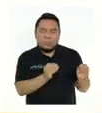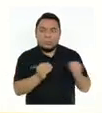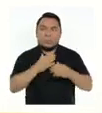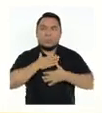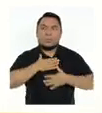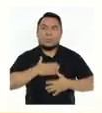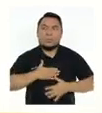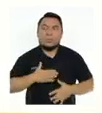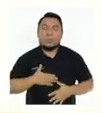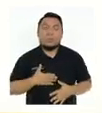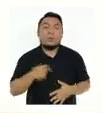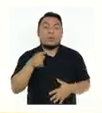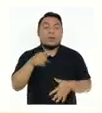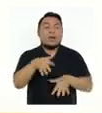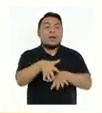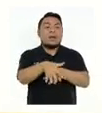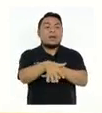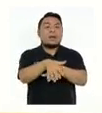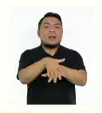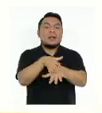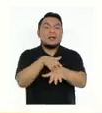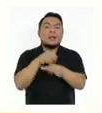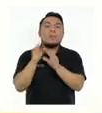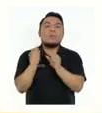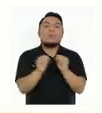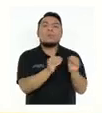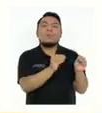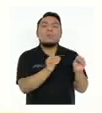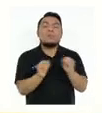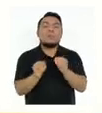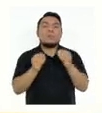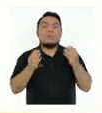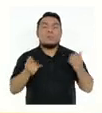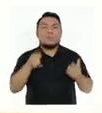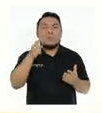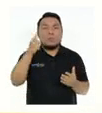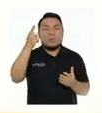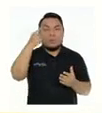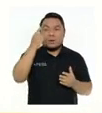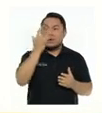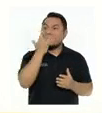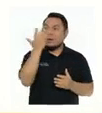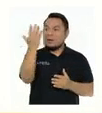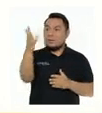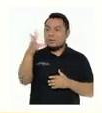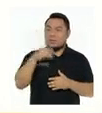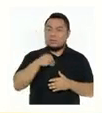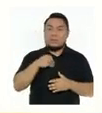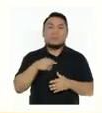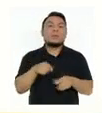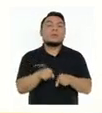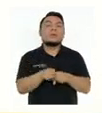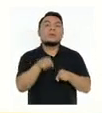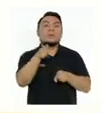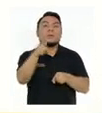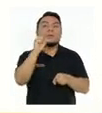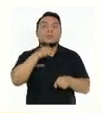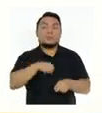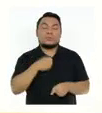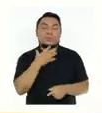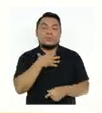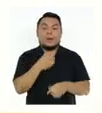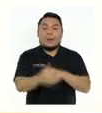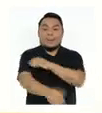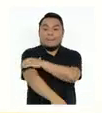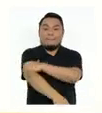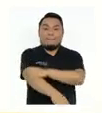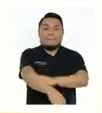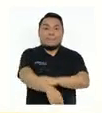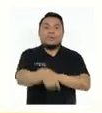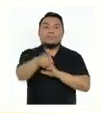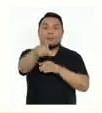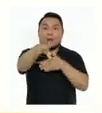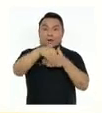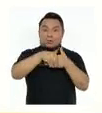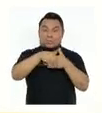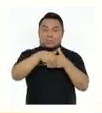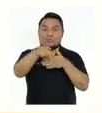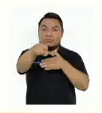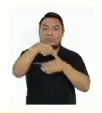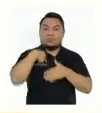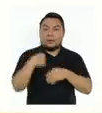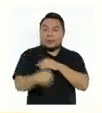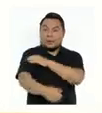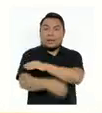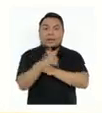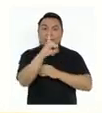cuerpo de manera lenta, siguiendo cada movimiento que yo haga como en un espejo. Por ejemplo, si yo levanto el brazo derecho, tú también lo haces y sigues